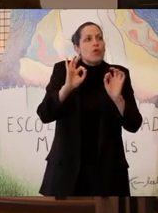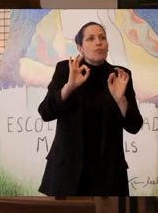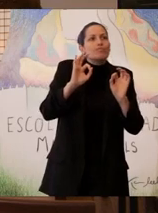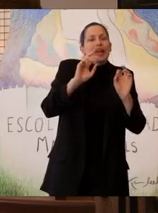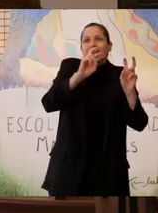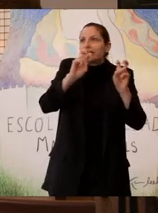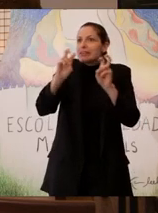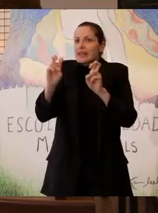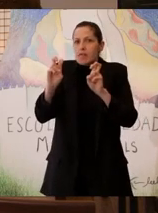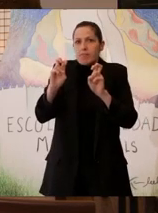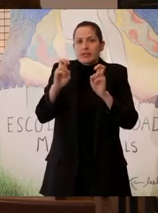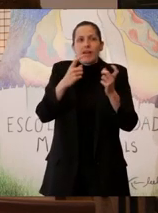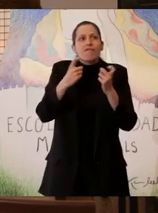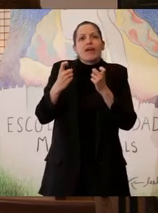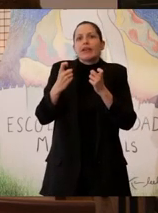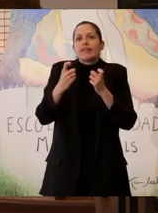la suficiente valentía.